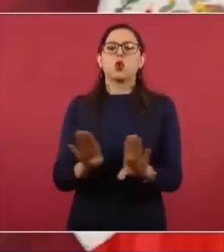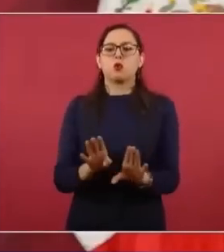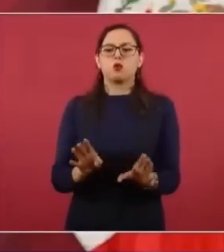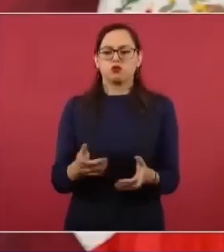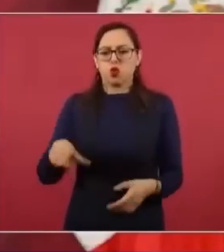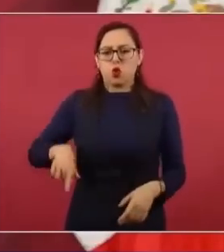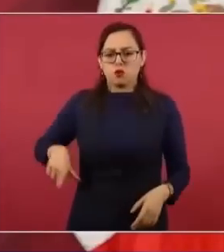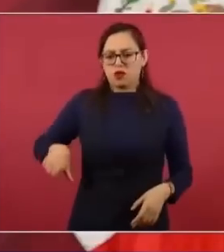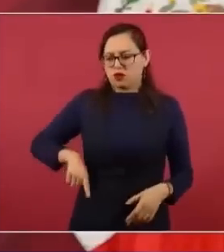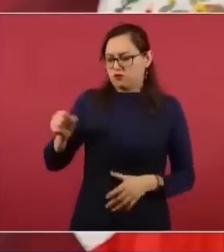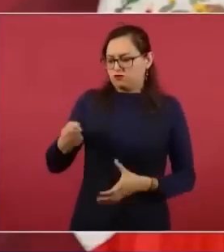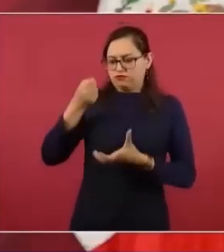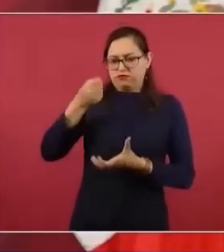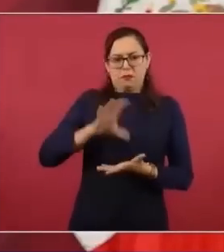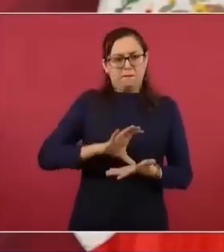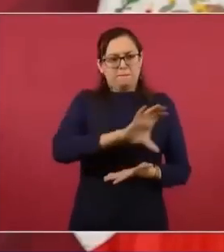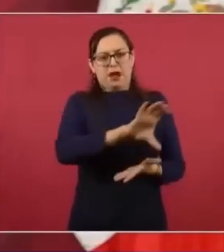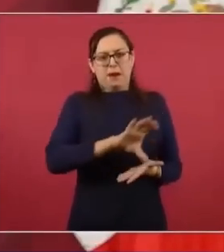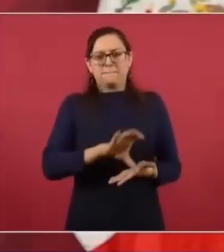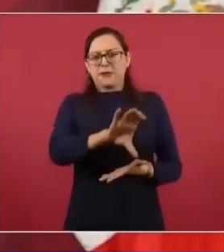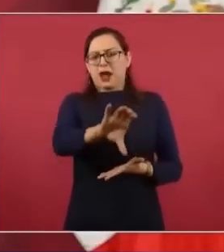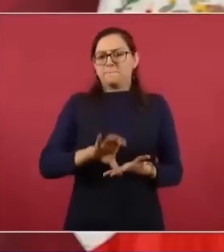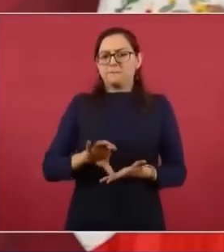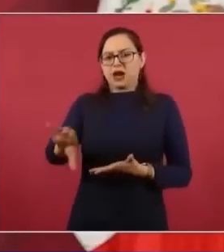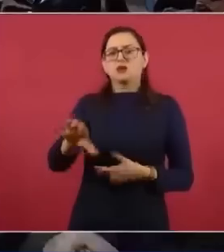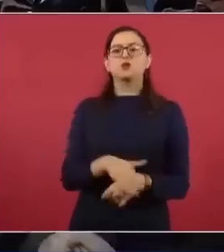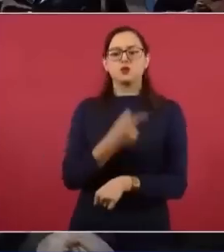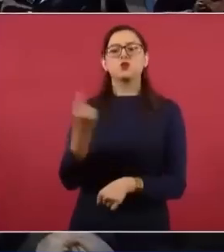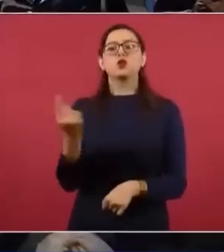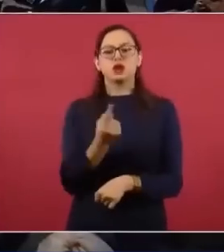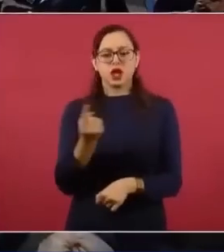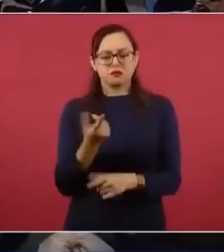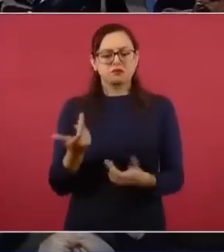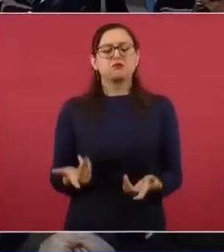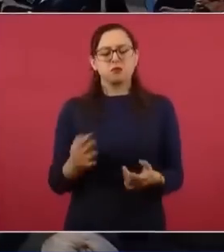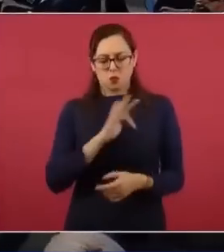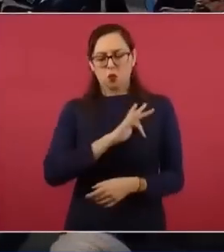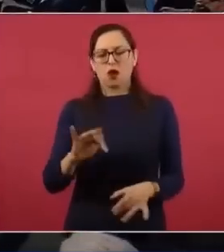la publicidad del gobierno actual. Vamos a informar sobre eso.